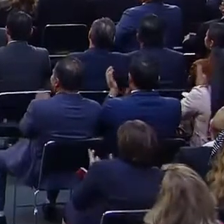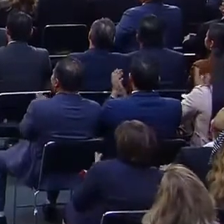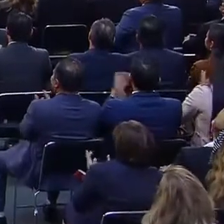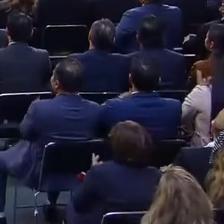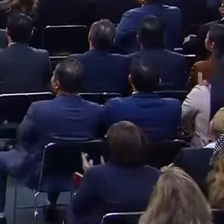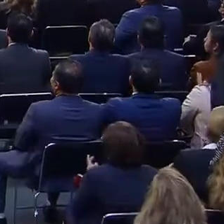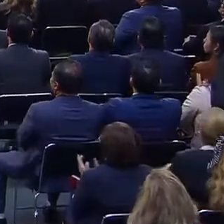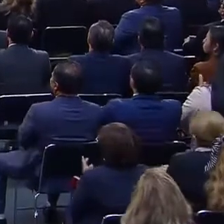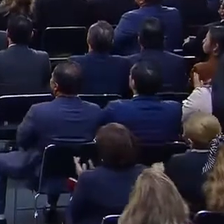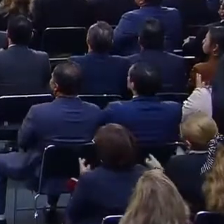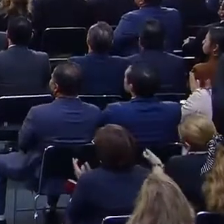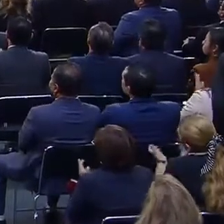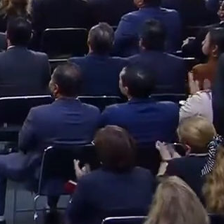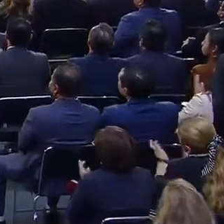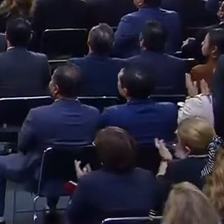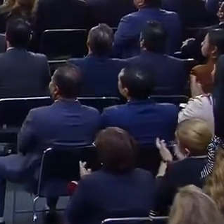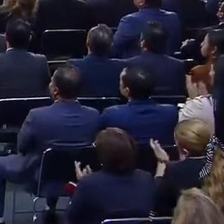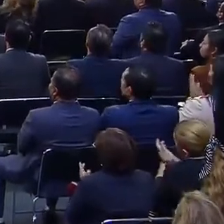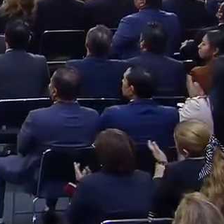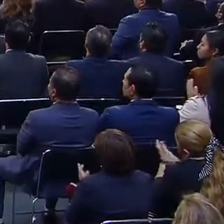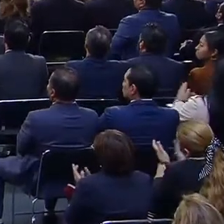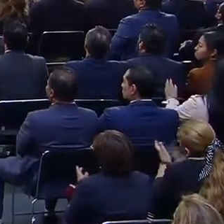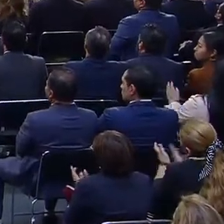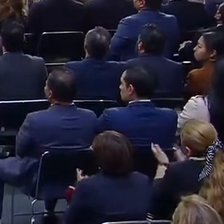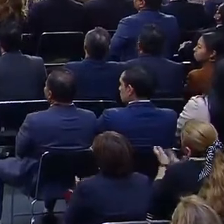65 Legislatura de la Cámara de Diputados.